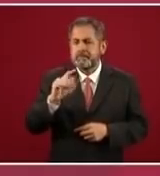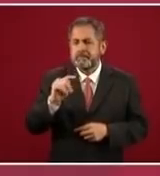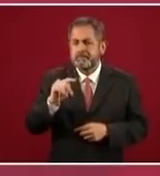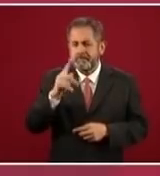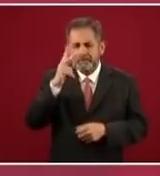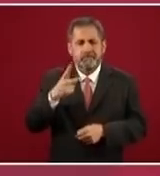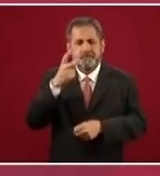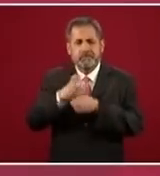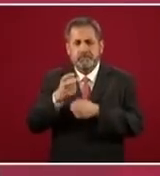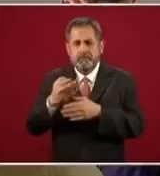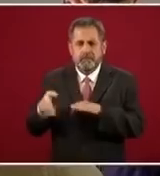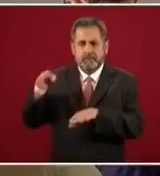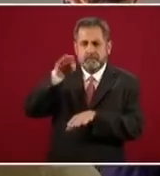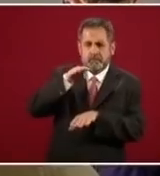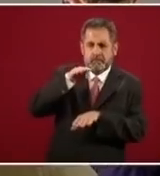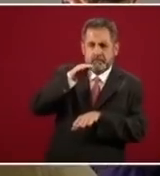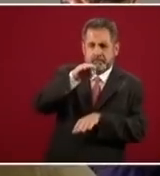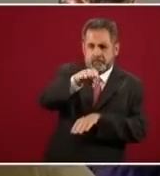el segundo piso